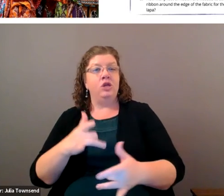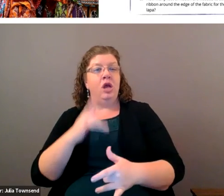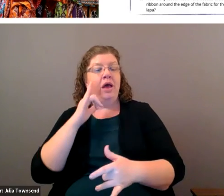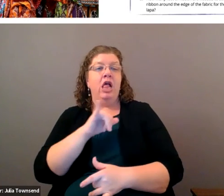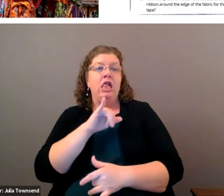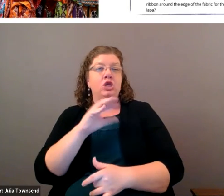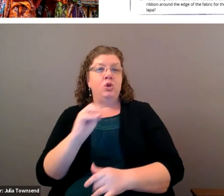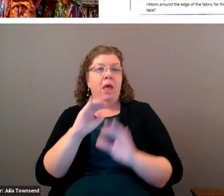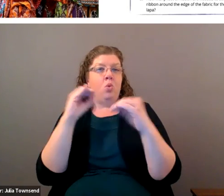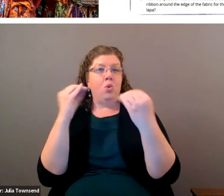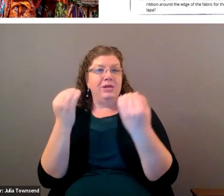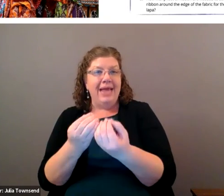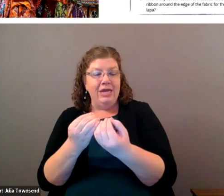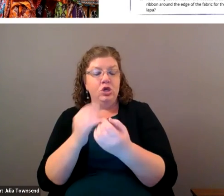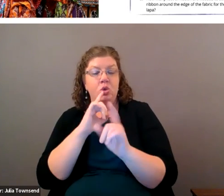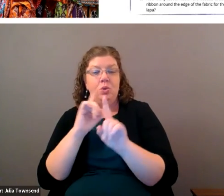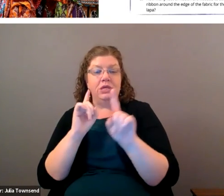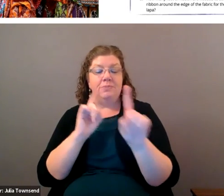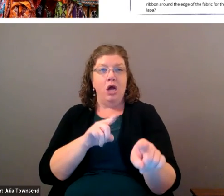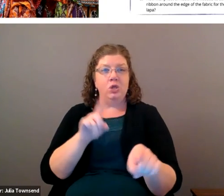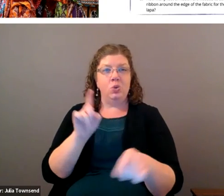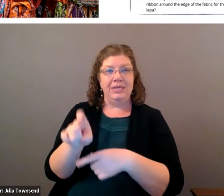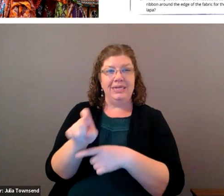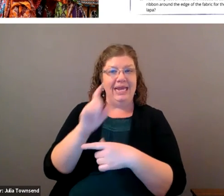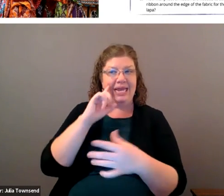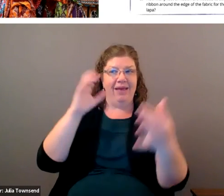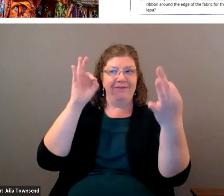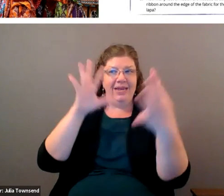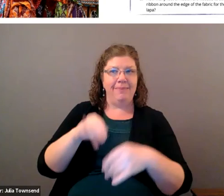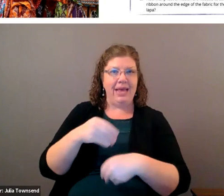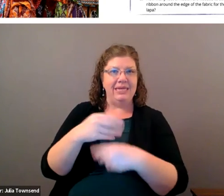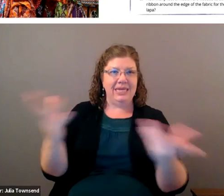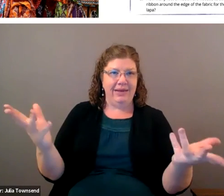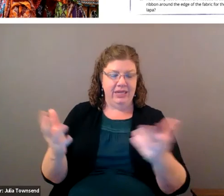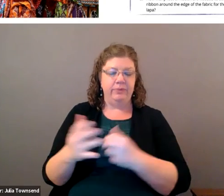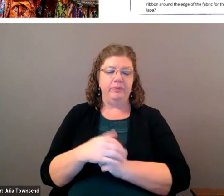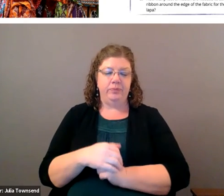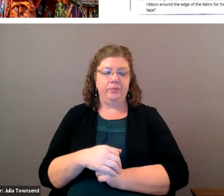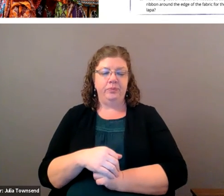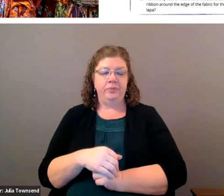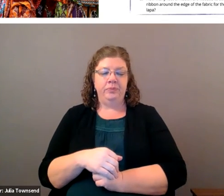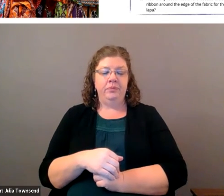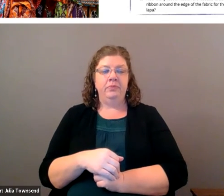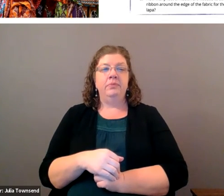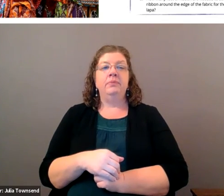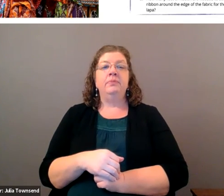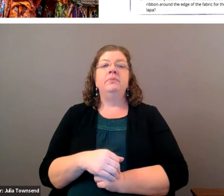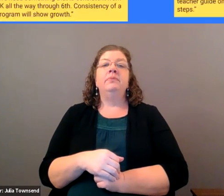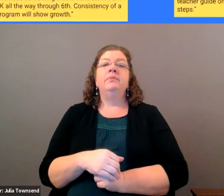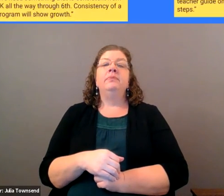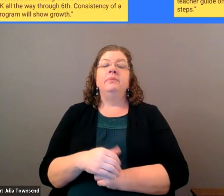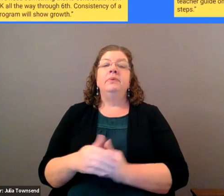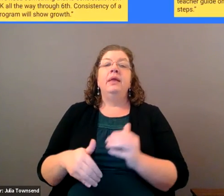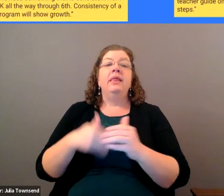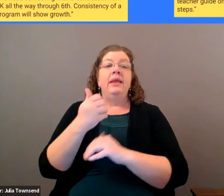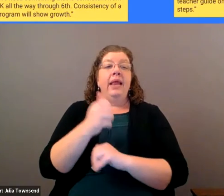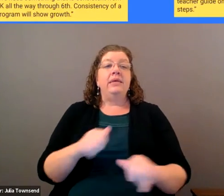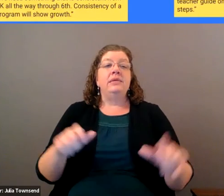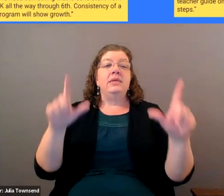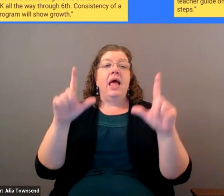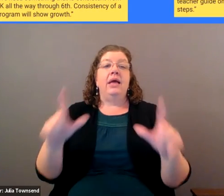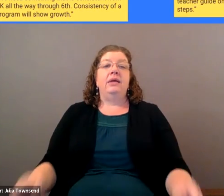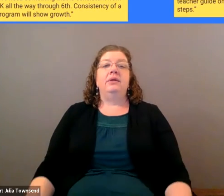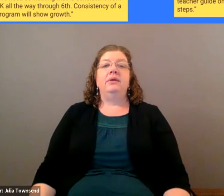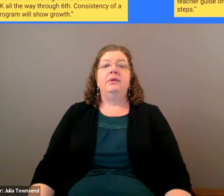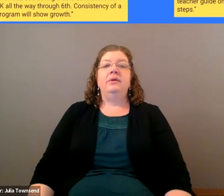para poder responder a una necesidad cuando se le dan comentarios. Ahora pasamos a la siguiente diapositiva.